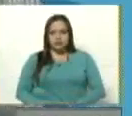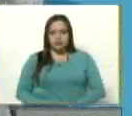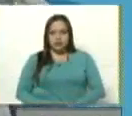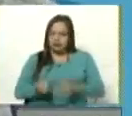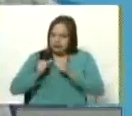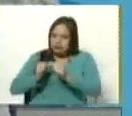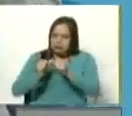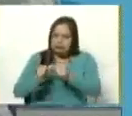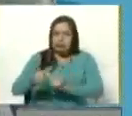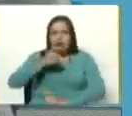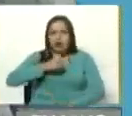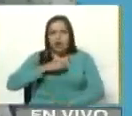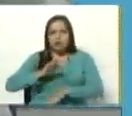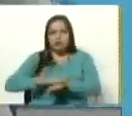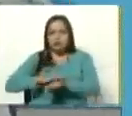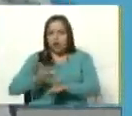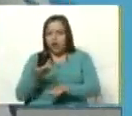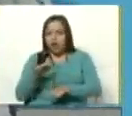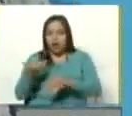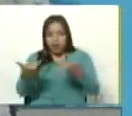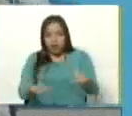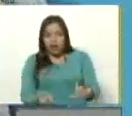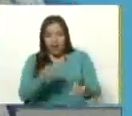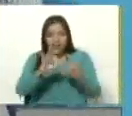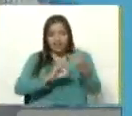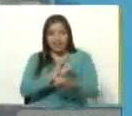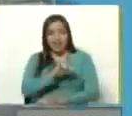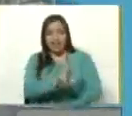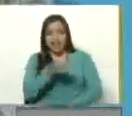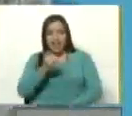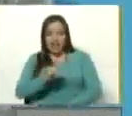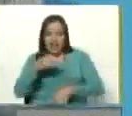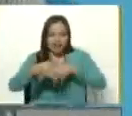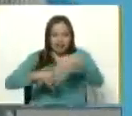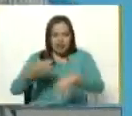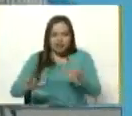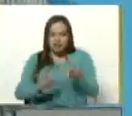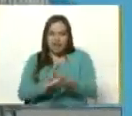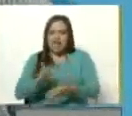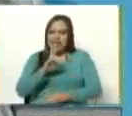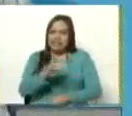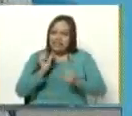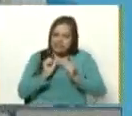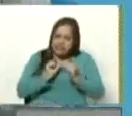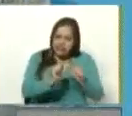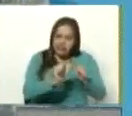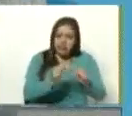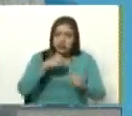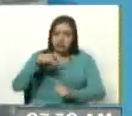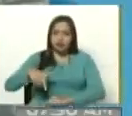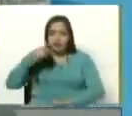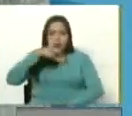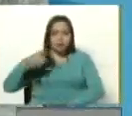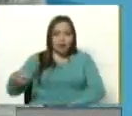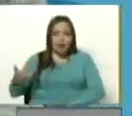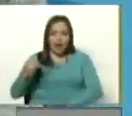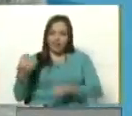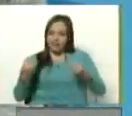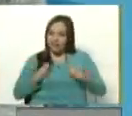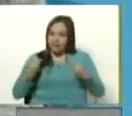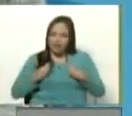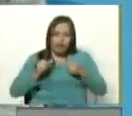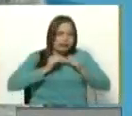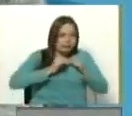Resistiendo, porque ahorita, por ejemplo, las 3R se habla de resistir y nosotros como pueblo y el pueblo ha vivido